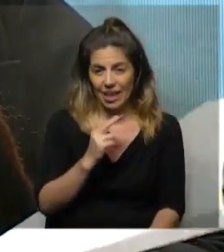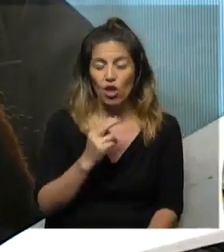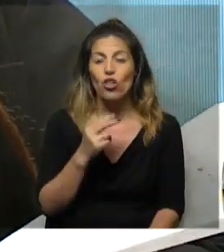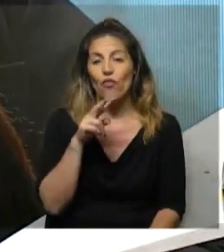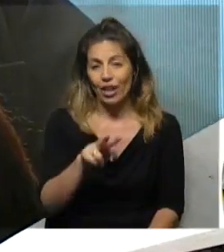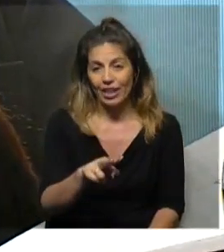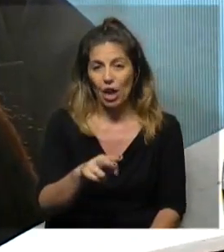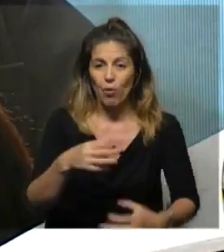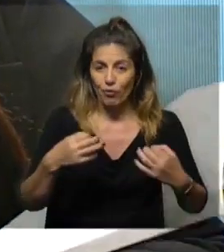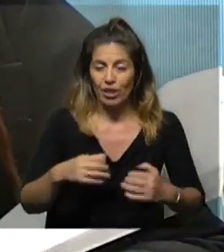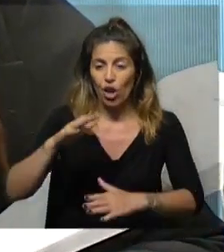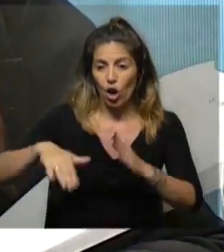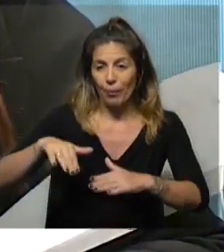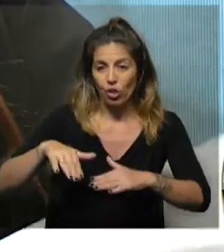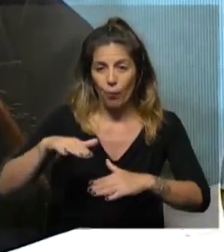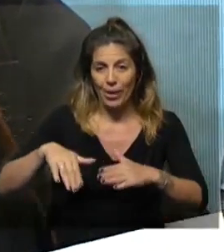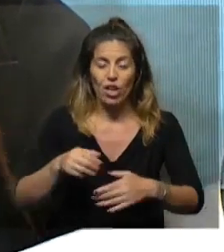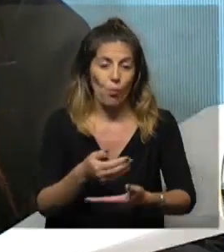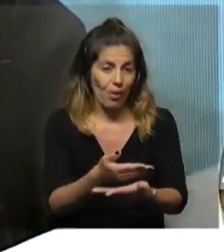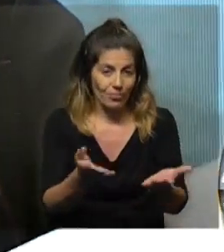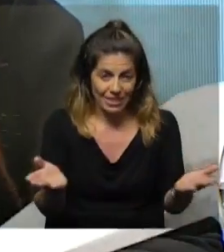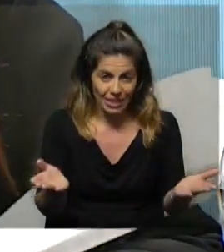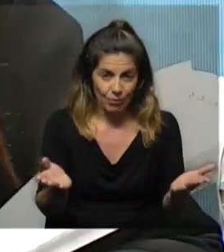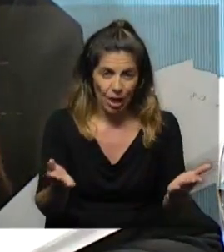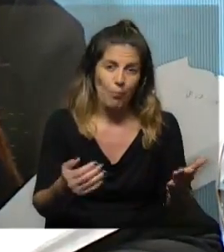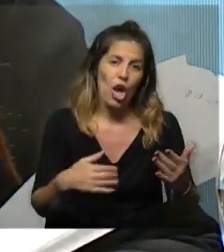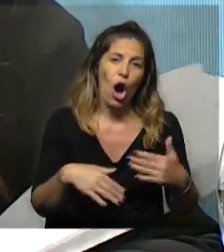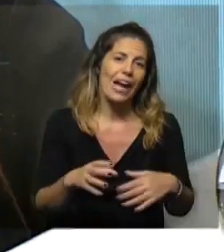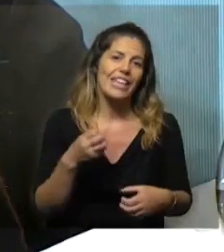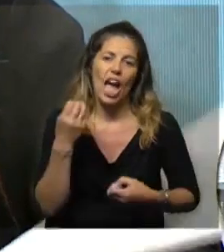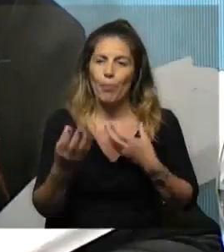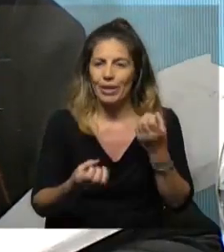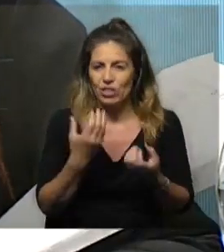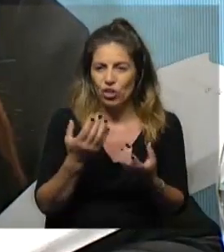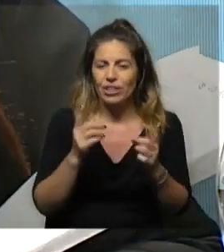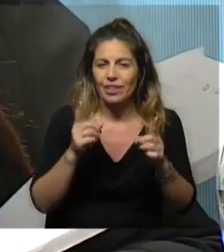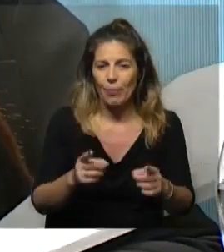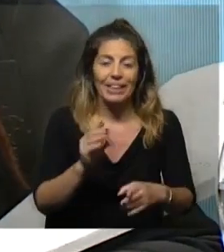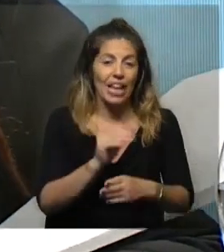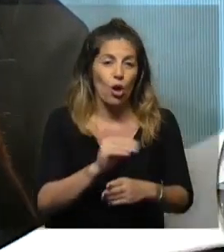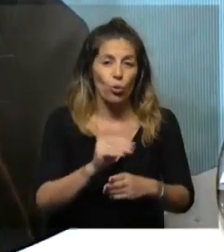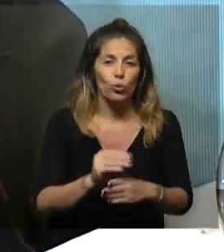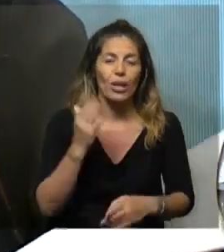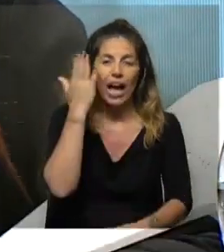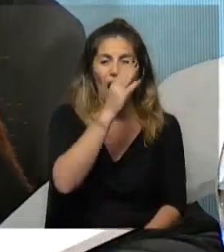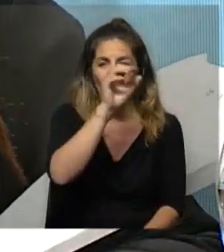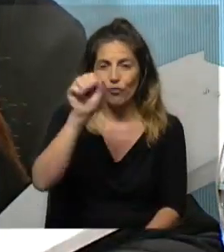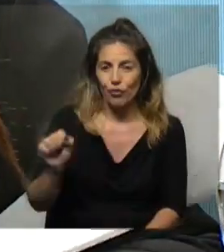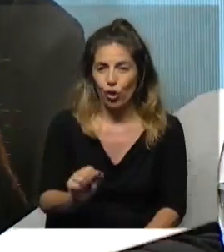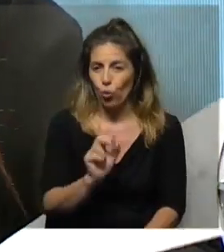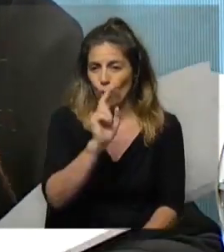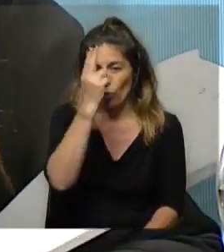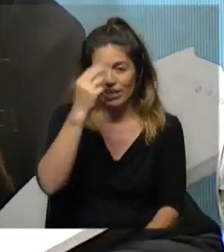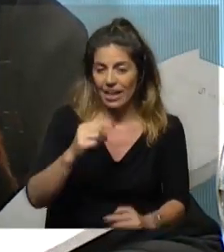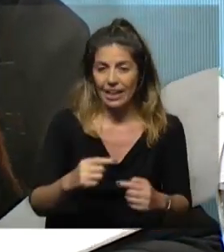de que bueno el candom es lo más visible y a ver Hay un montón de expresiones y manifestaciones de la cultura afruguaya que trascienden